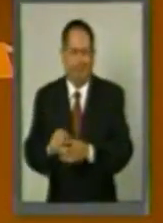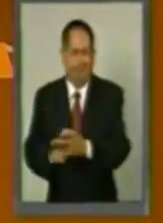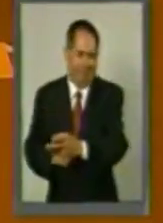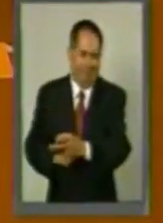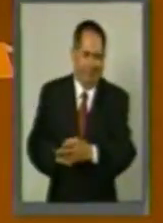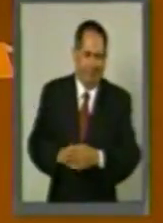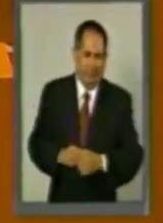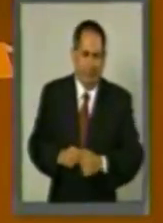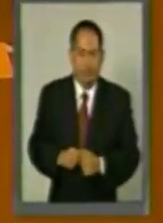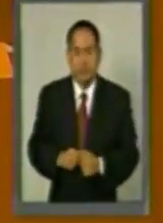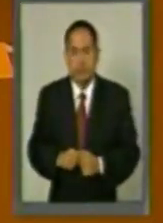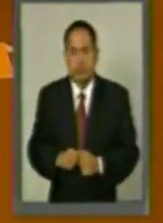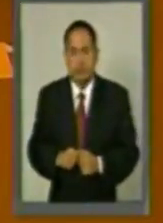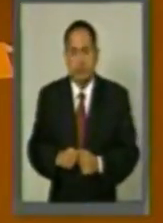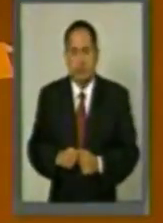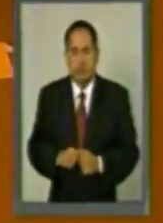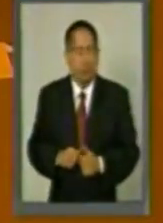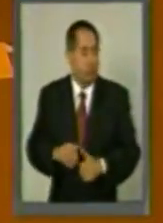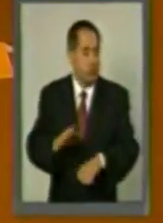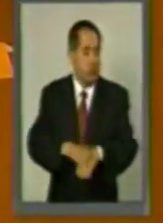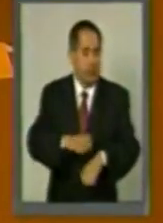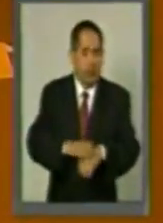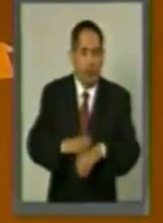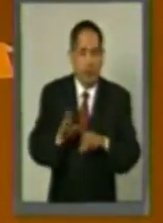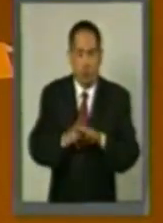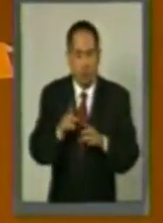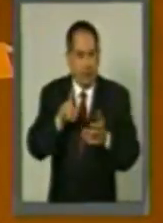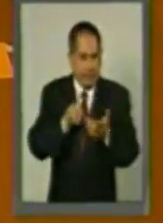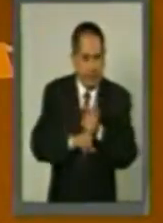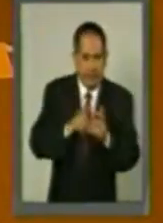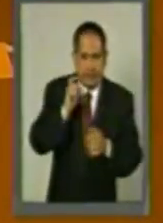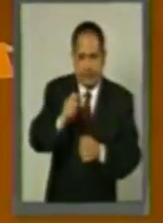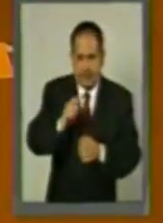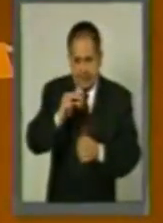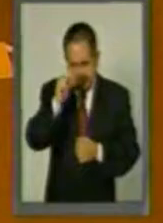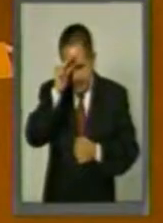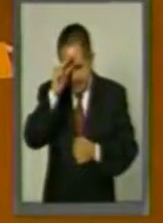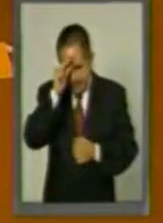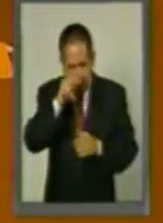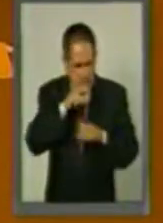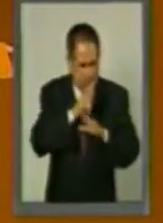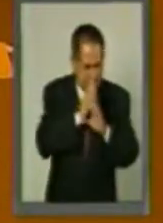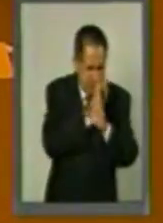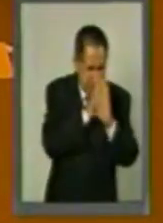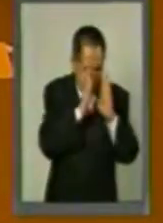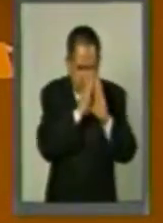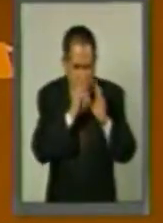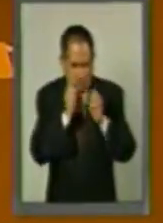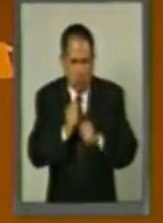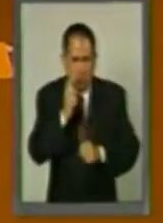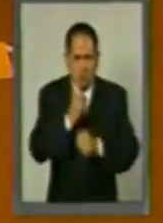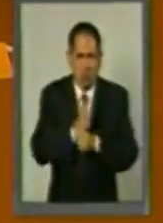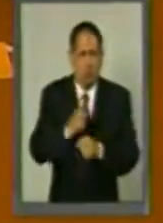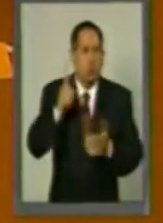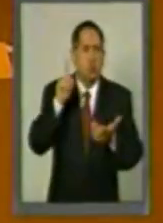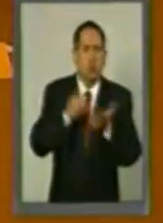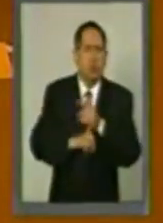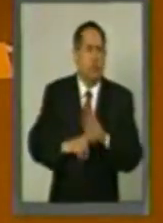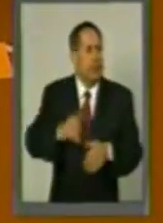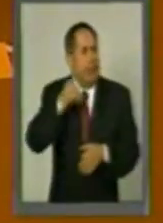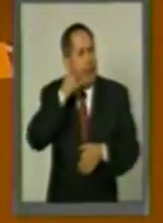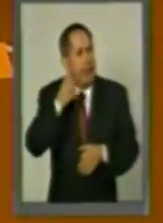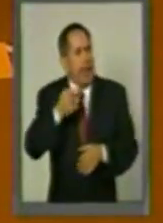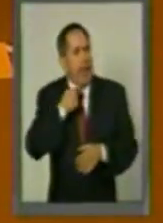señalar que el uso de la inteligencia en tareas de seguridad no es escuchar por